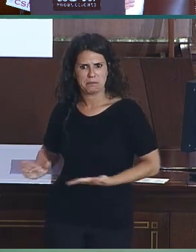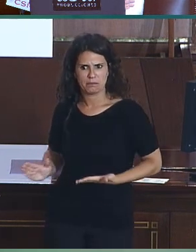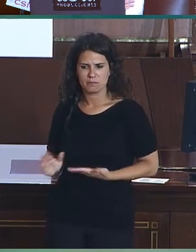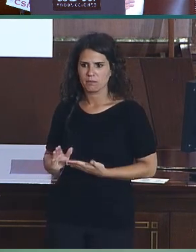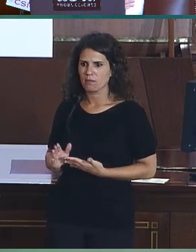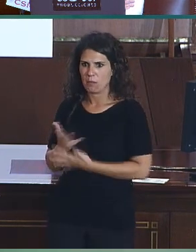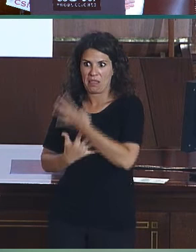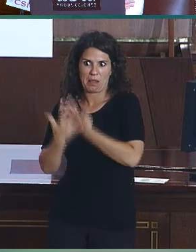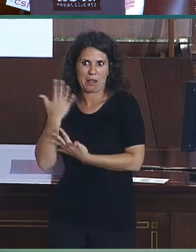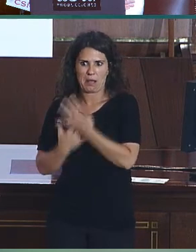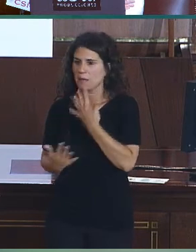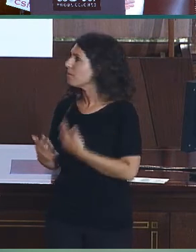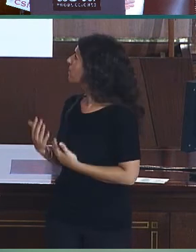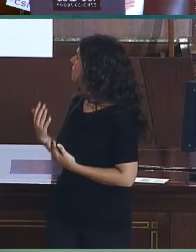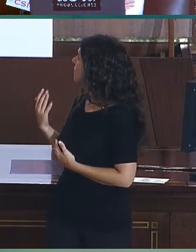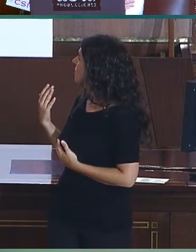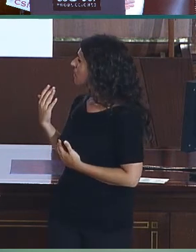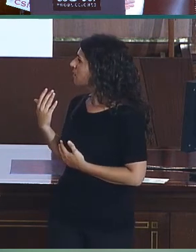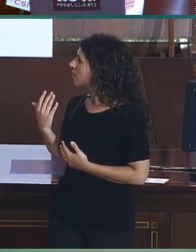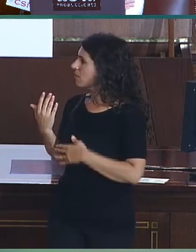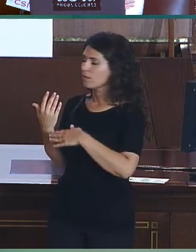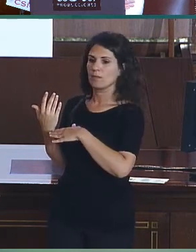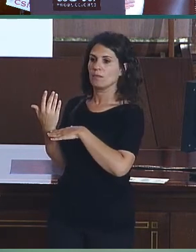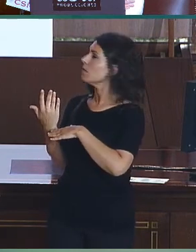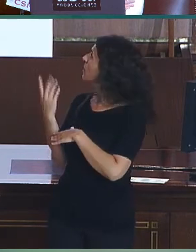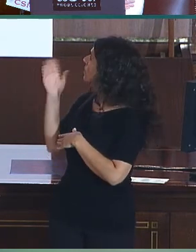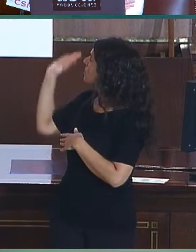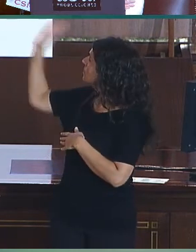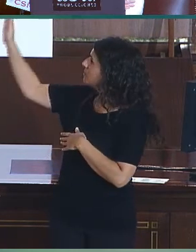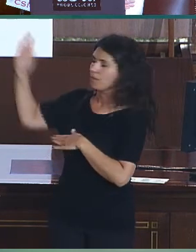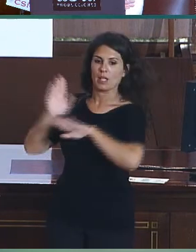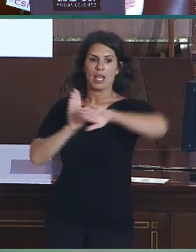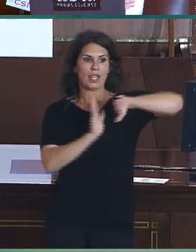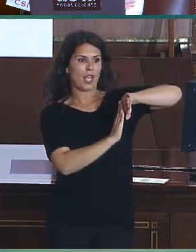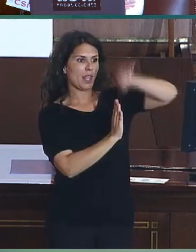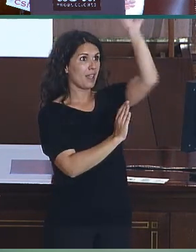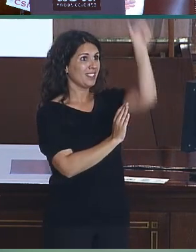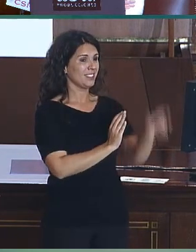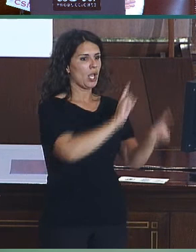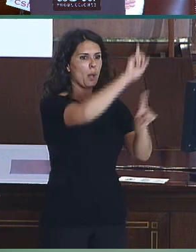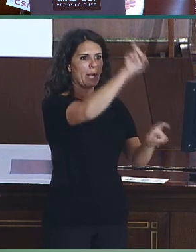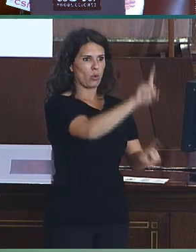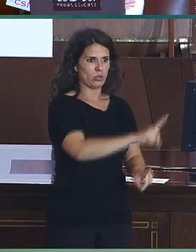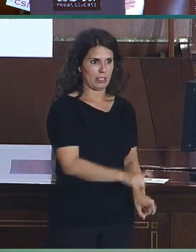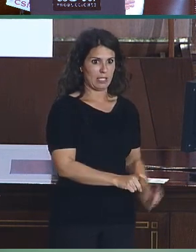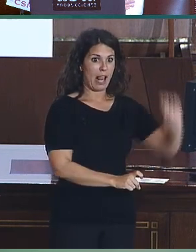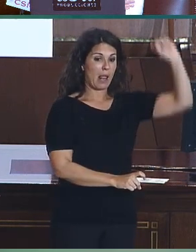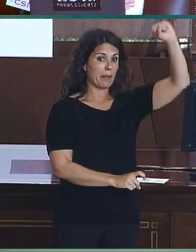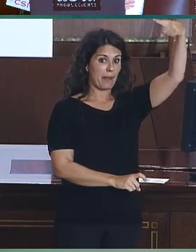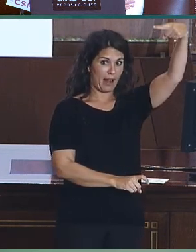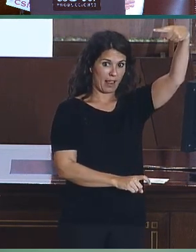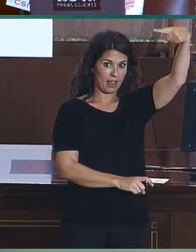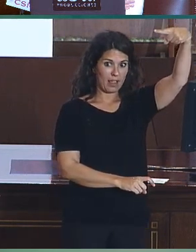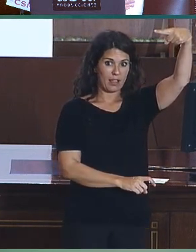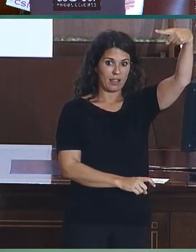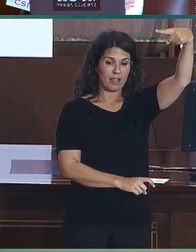a la izquierda de todos se enuncian las preguntas y están ordenadas de arriba abajo, de tal manera